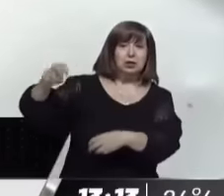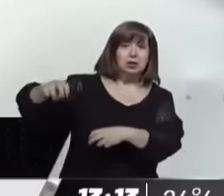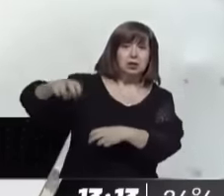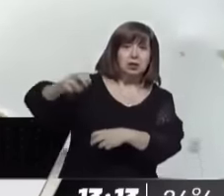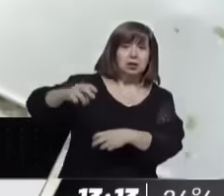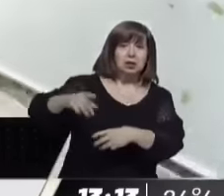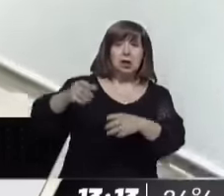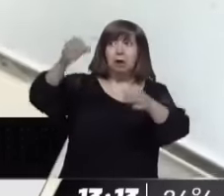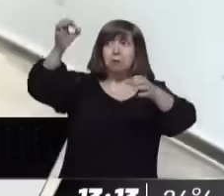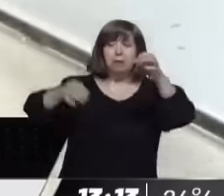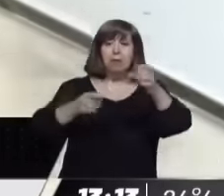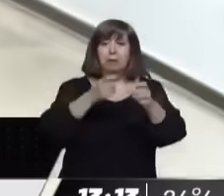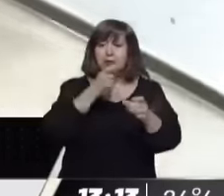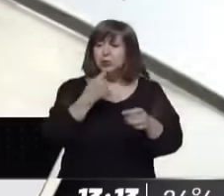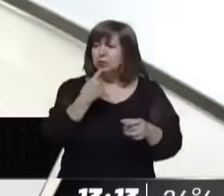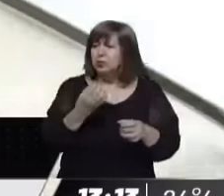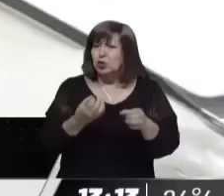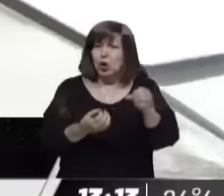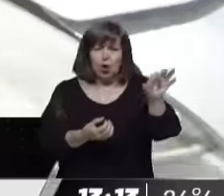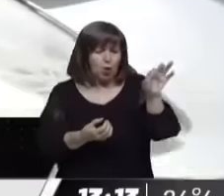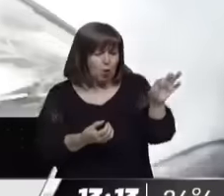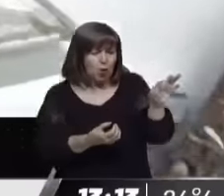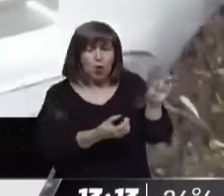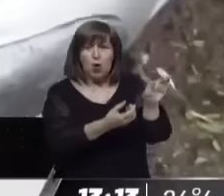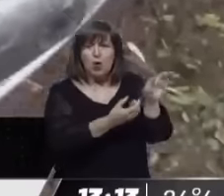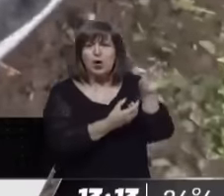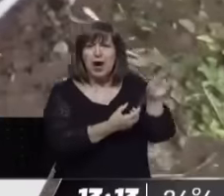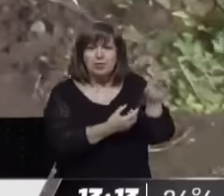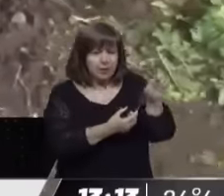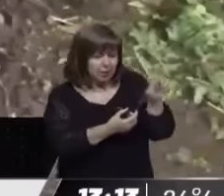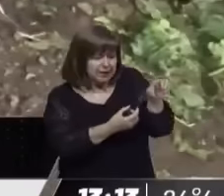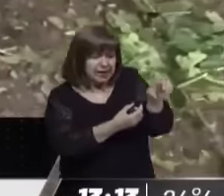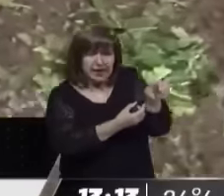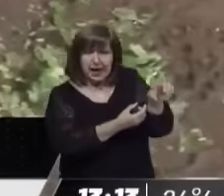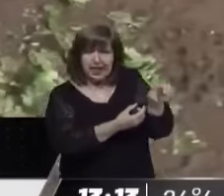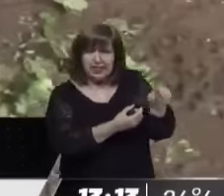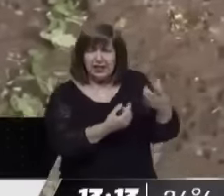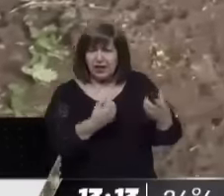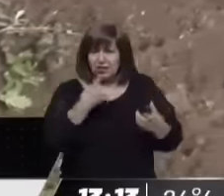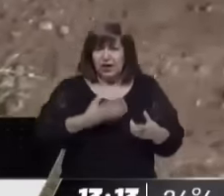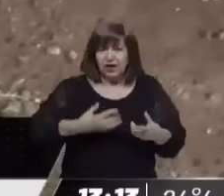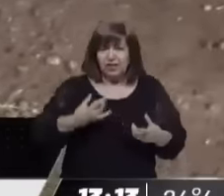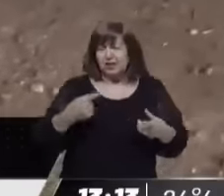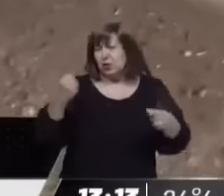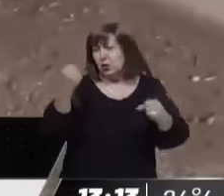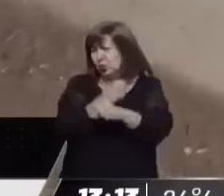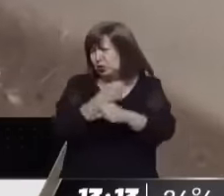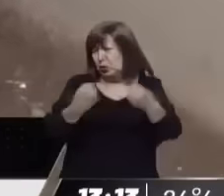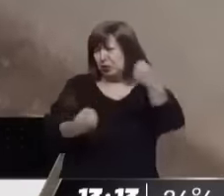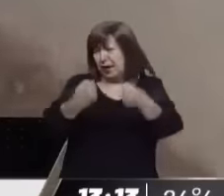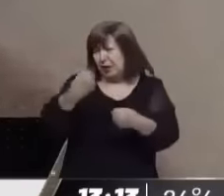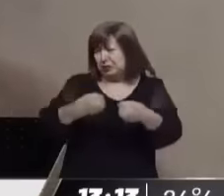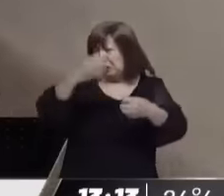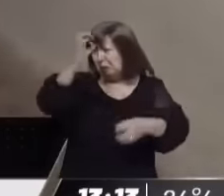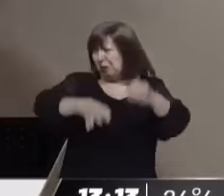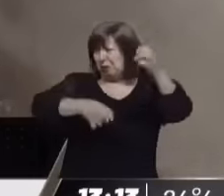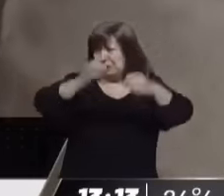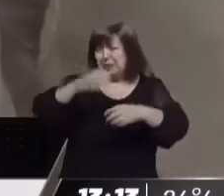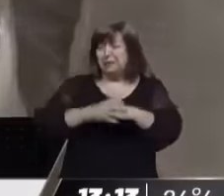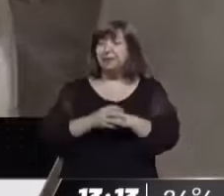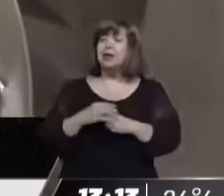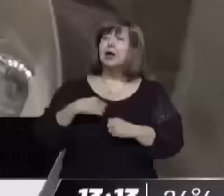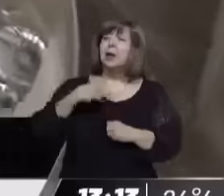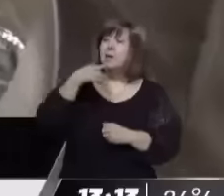las pelotas de ping-pong. A mí me destruyó todo el auto, ya tengo el auto todo roto, roto, roto. Señora, ¿y la producción por